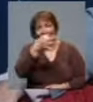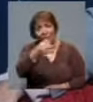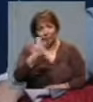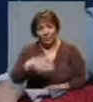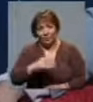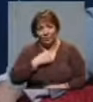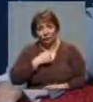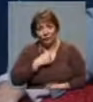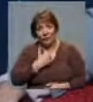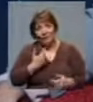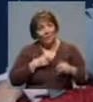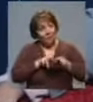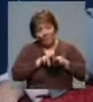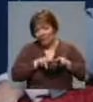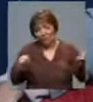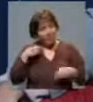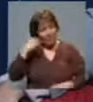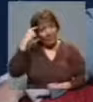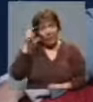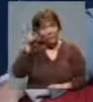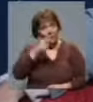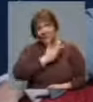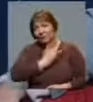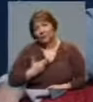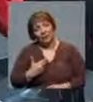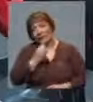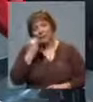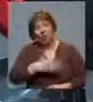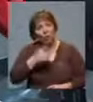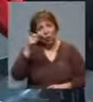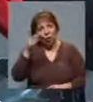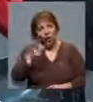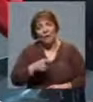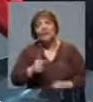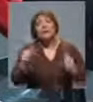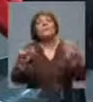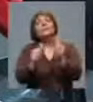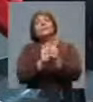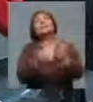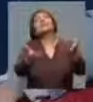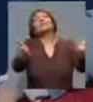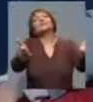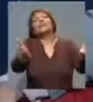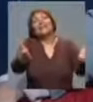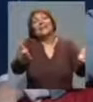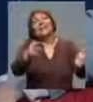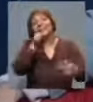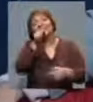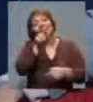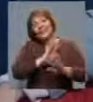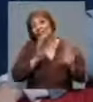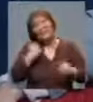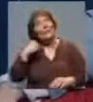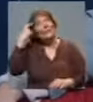así que lo mantengo lo sostiene Sí sí acompañado por bueno eso no no no no